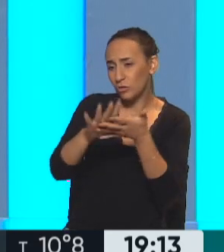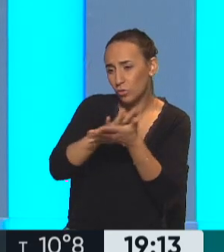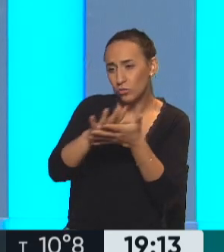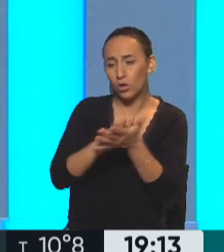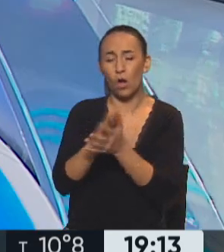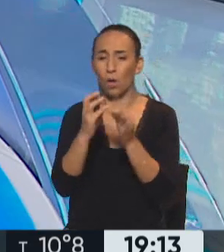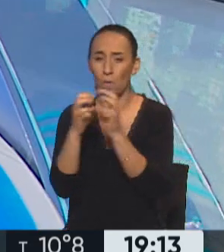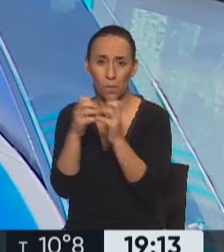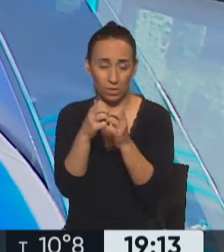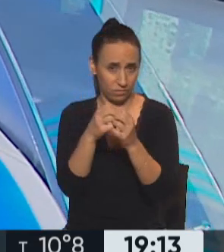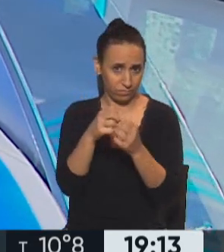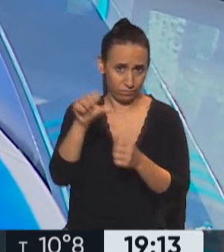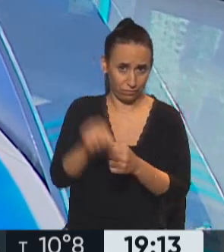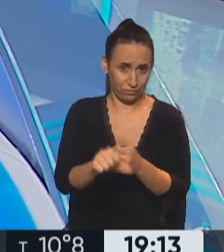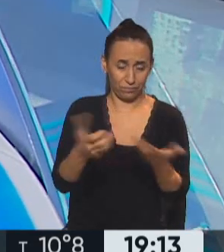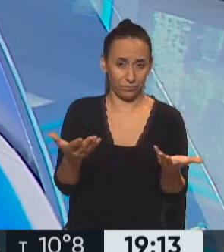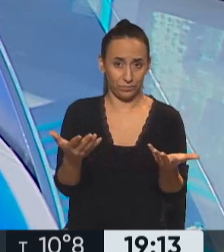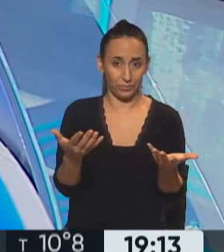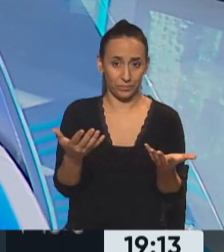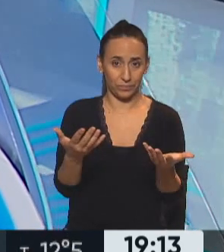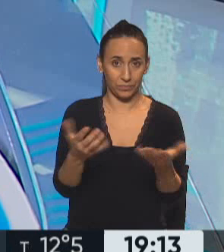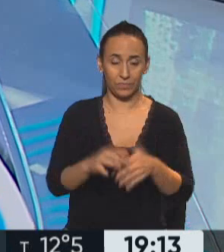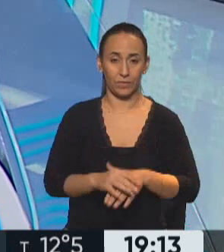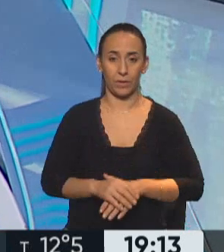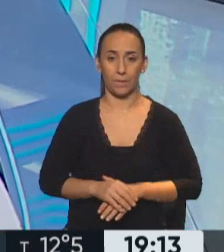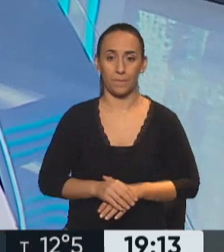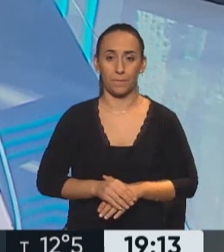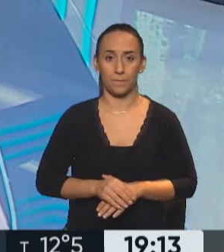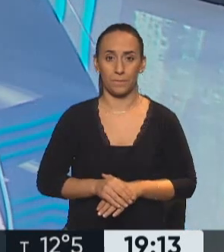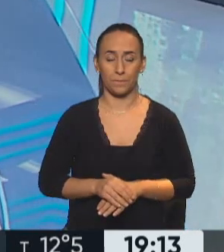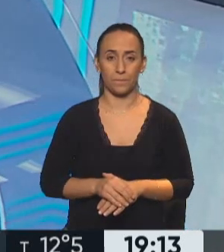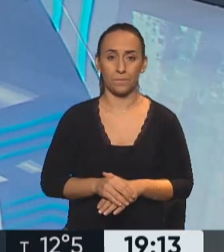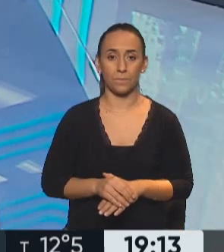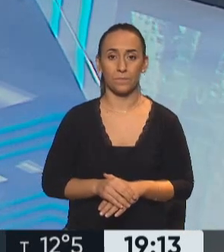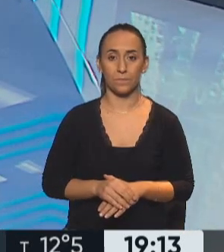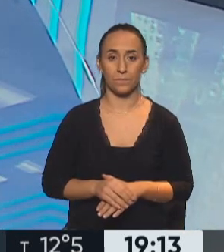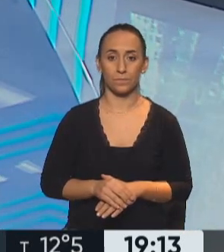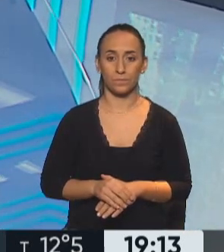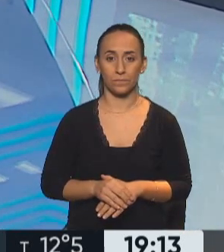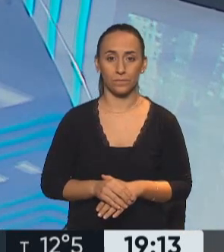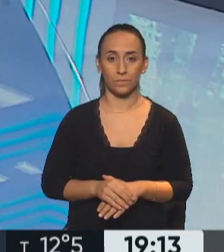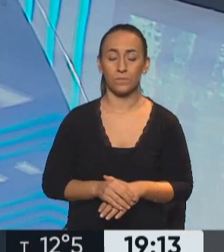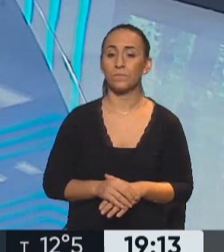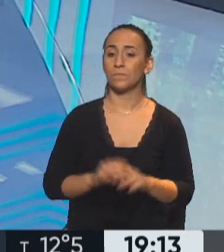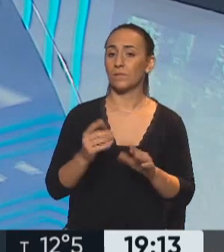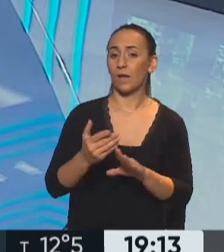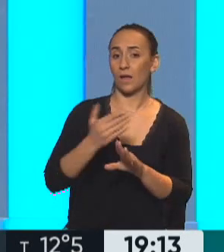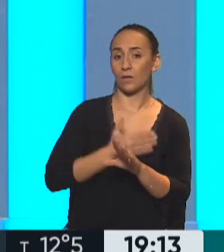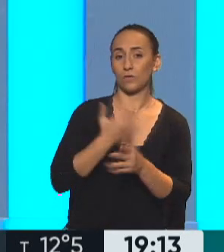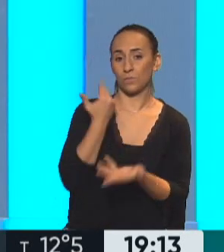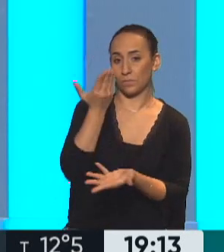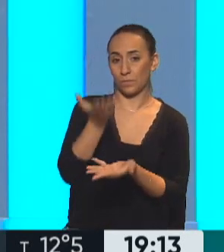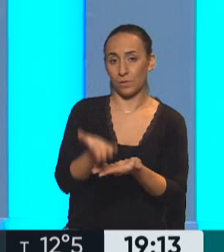etc. Y no en vano, cuando compulsamos el panorama nacional o